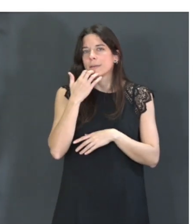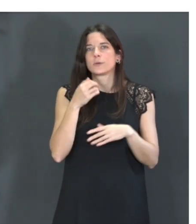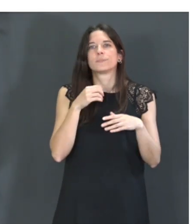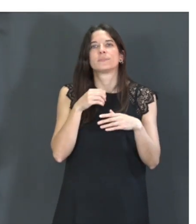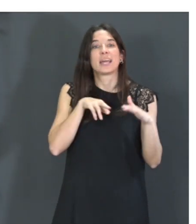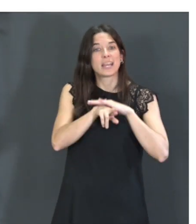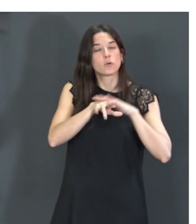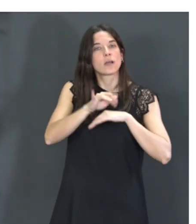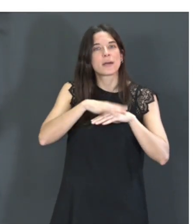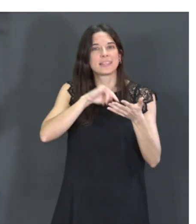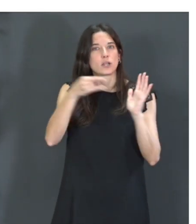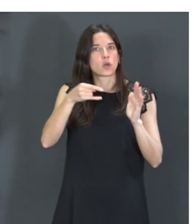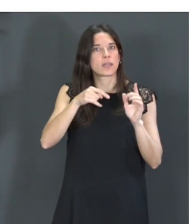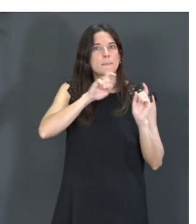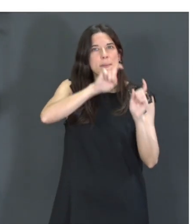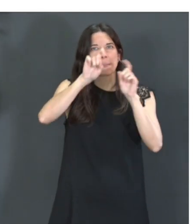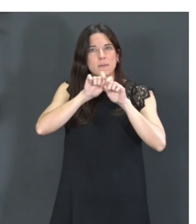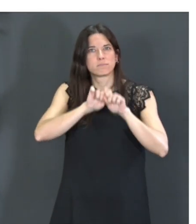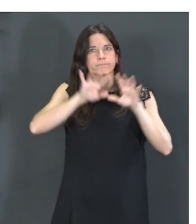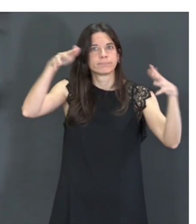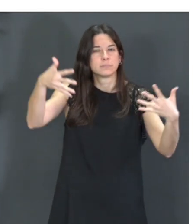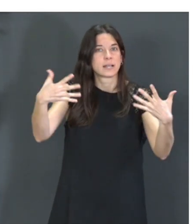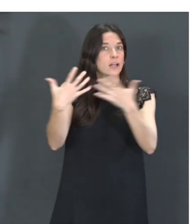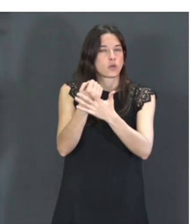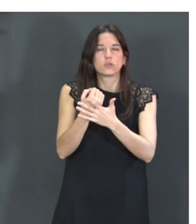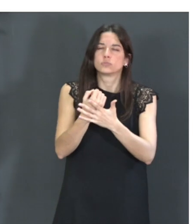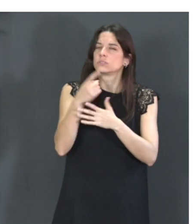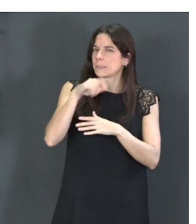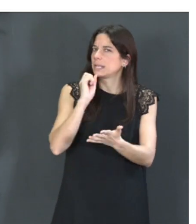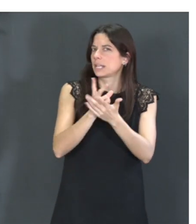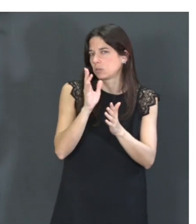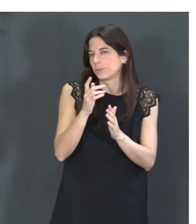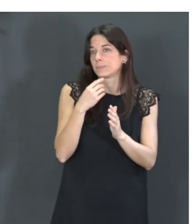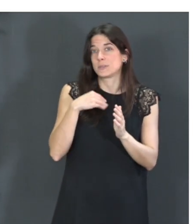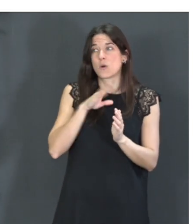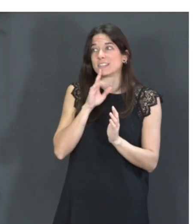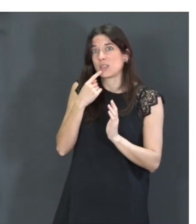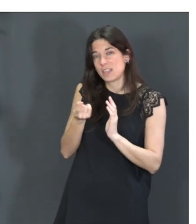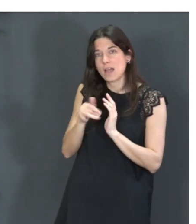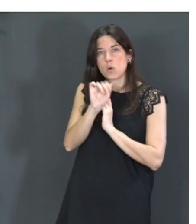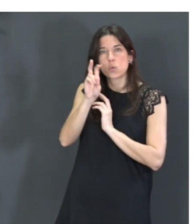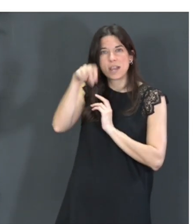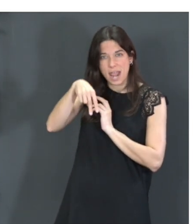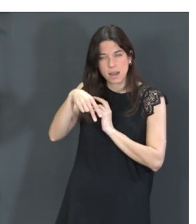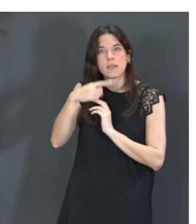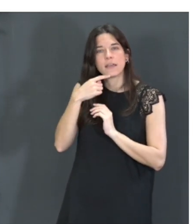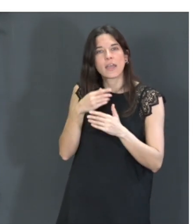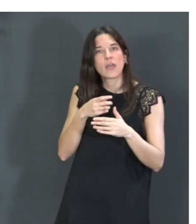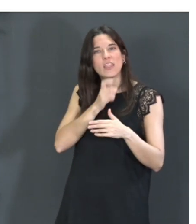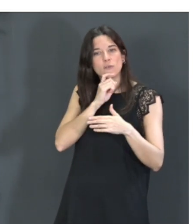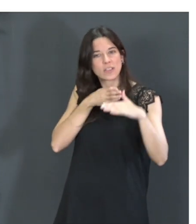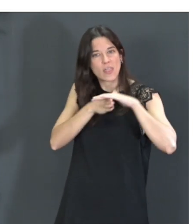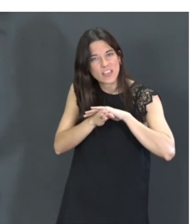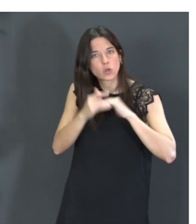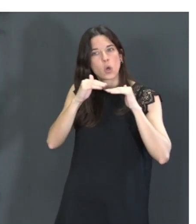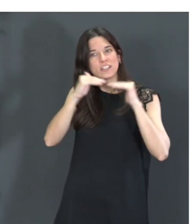lugares, también como decía Julián, que no se creen dificultades o desigualdades de acceso va a ser importante. Y